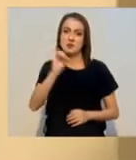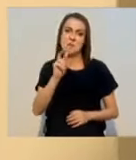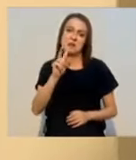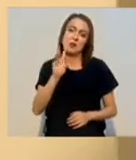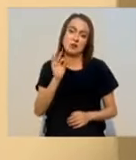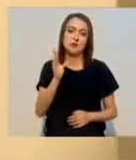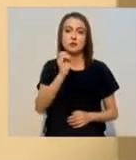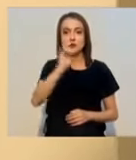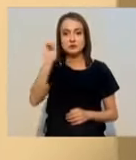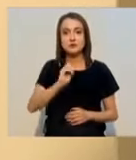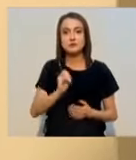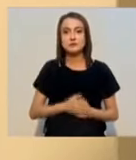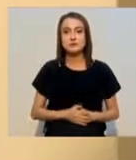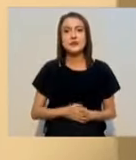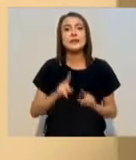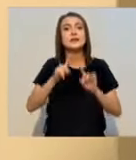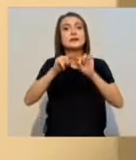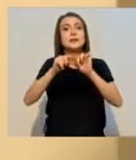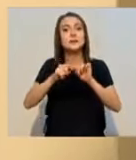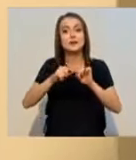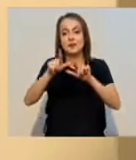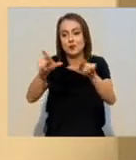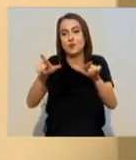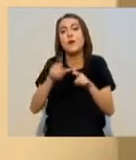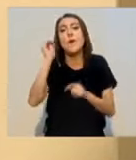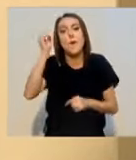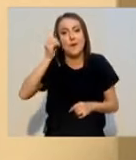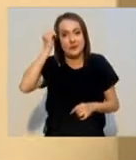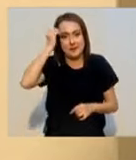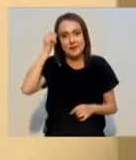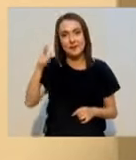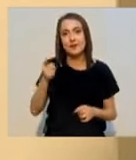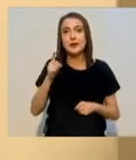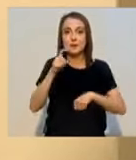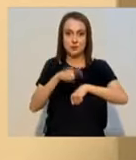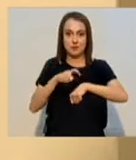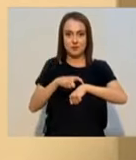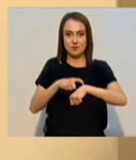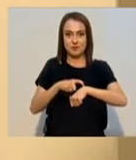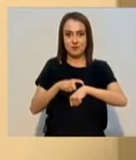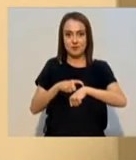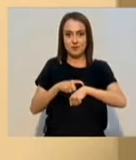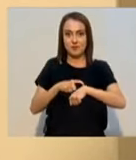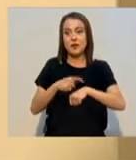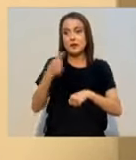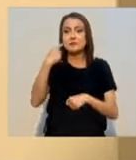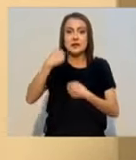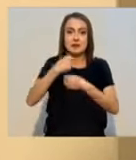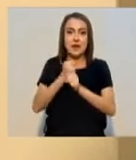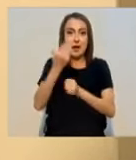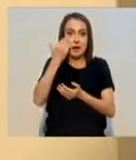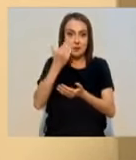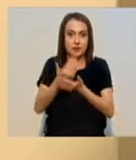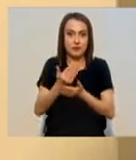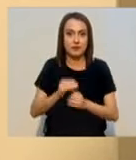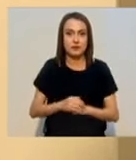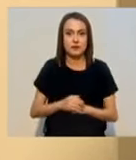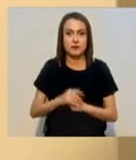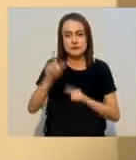un 29%. Va a depender de la zona y obviamente del momento en que se tome.